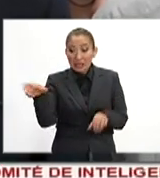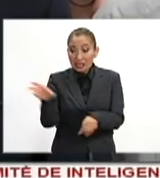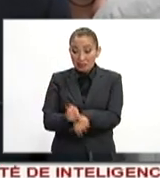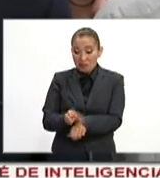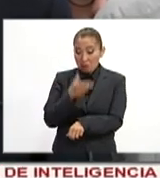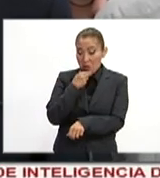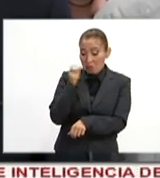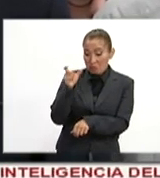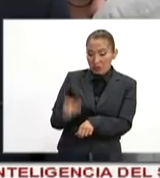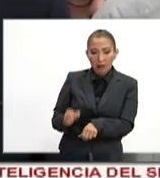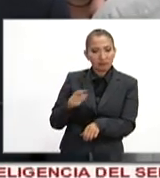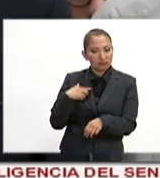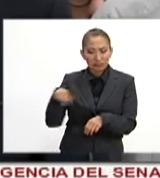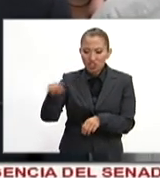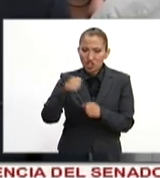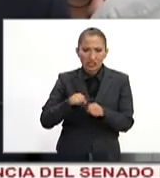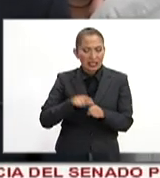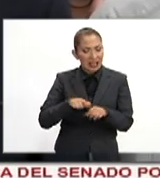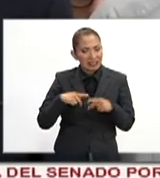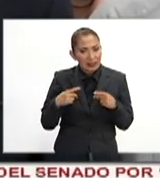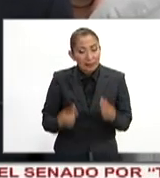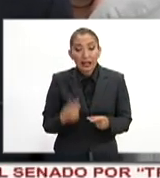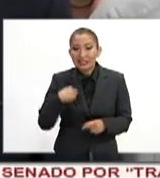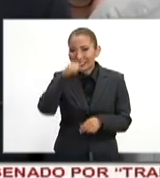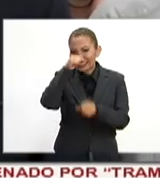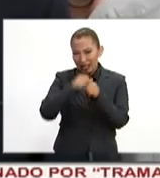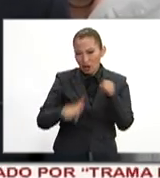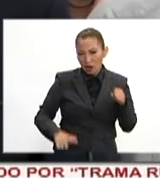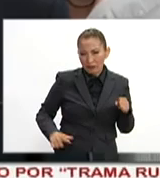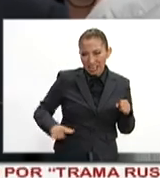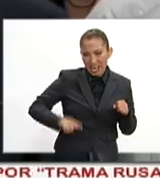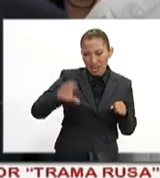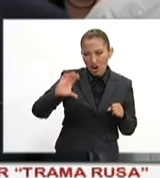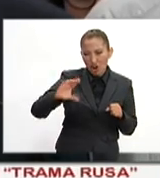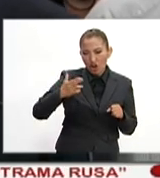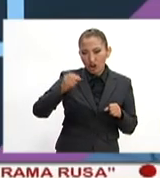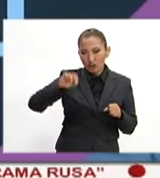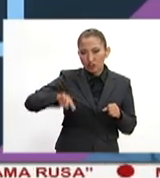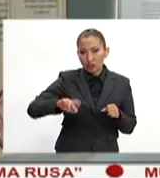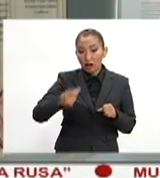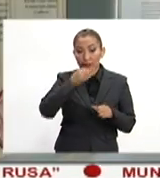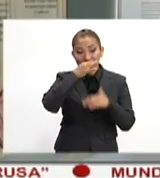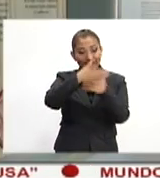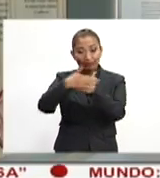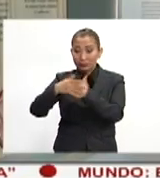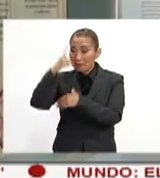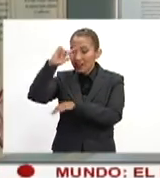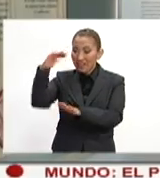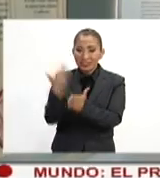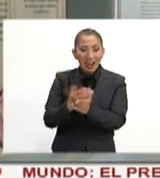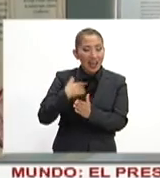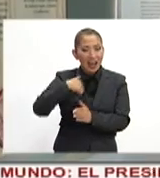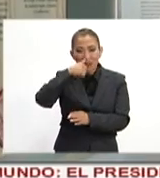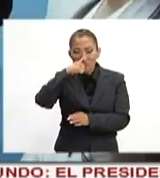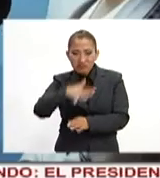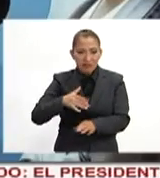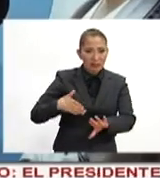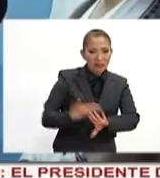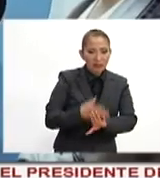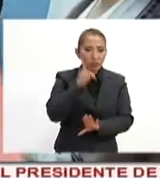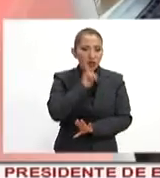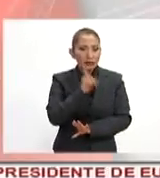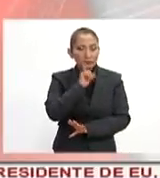machismo nos debilita como sociedad. El secretario de Gobernación, Miguel Ángel Osorio Chong, hizo un llamado para terminar con la violencia de